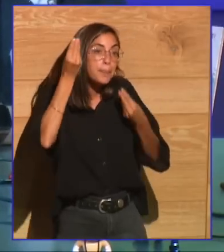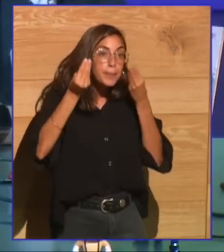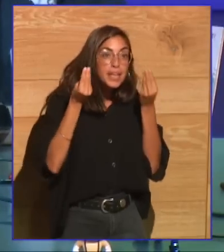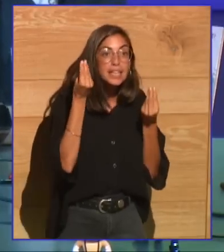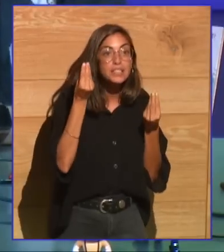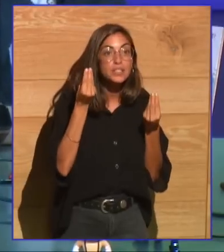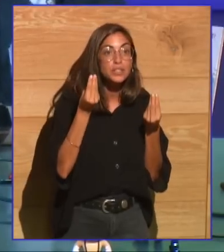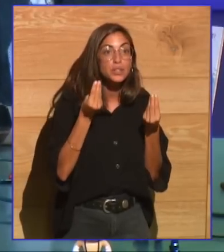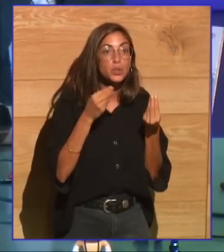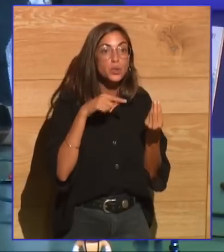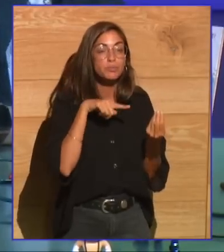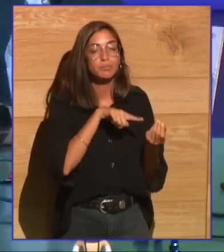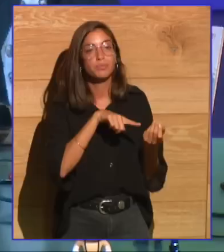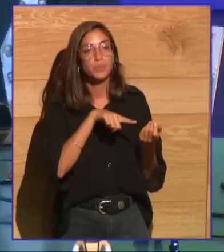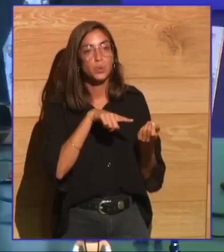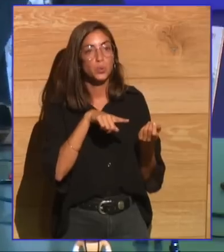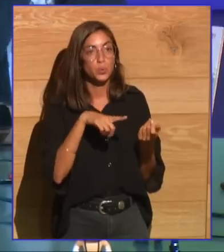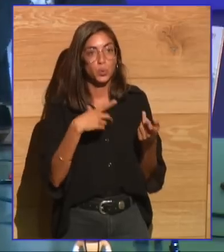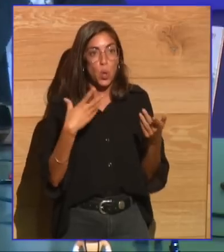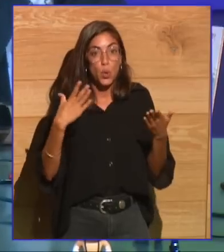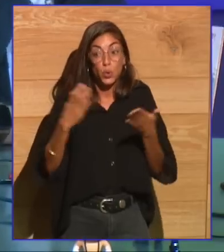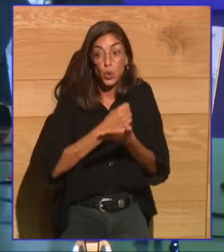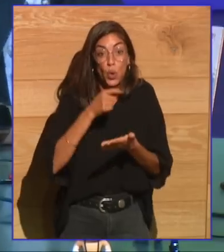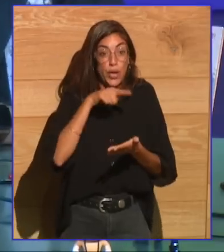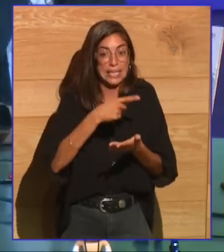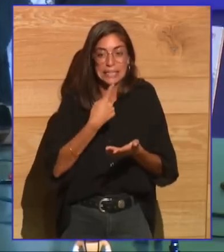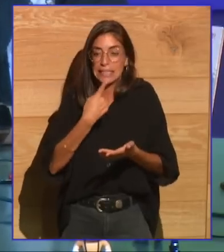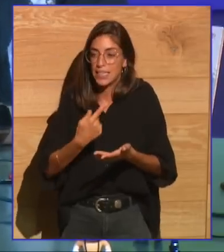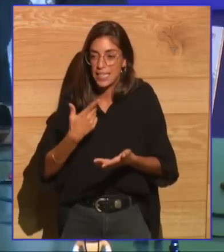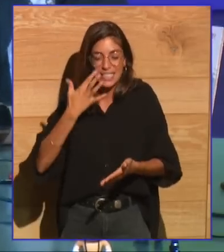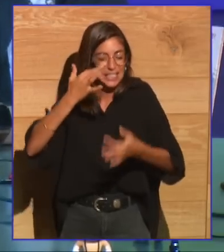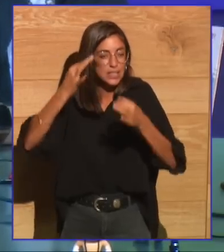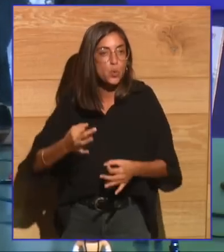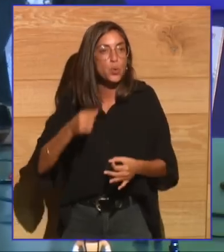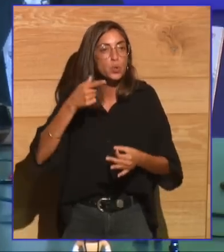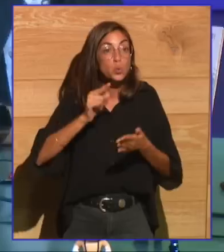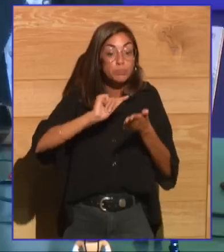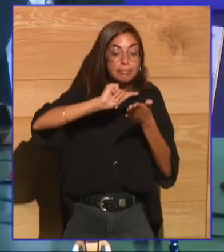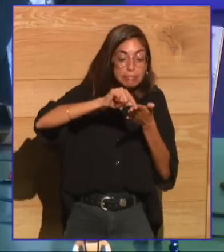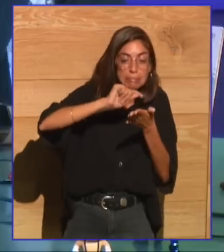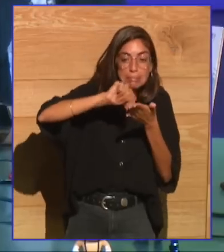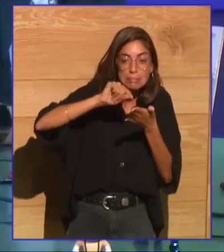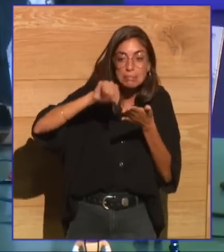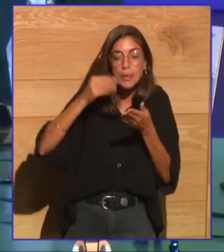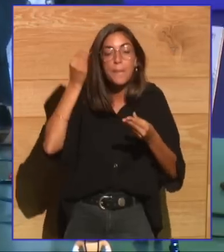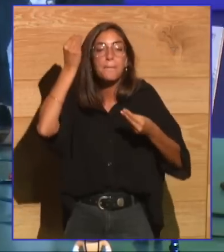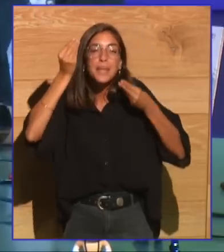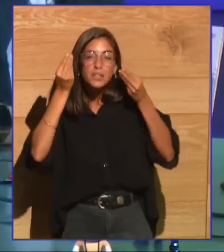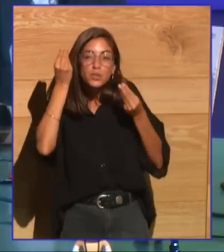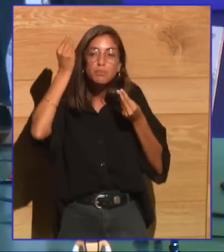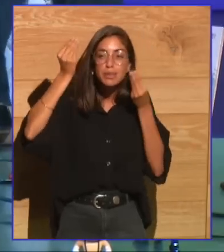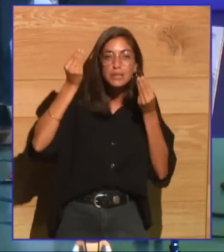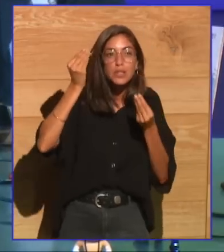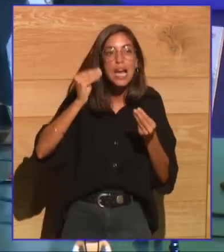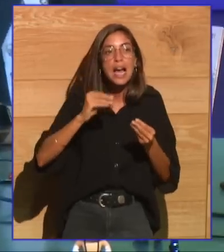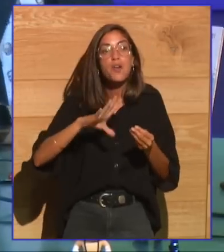diciendo a todo lo que va a firmar de una manera rotunda tú vete apuntando unos pequeños creo vale a lo mejor a lo mejor